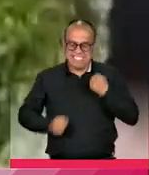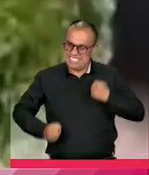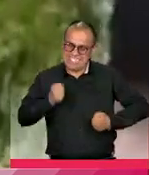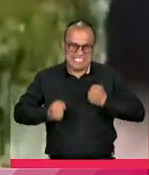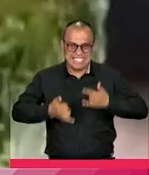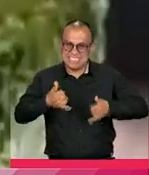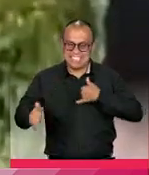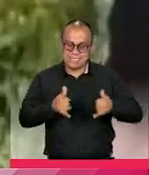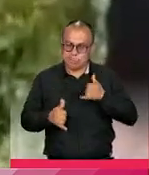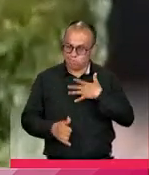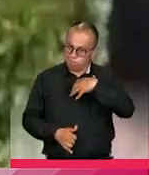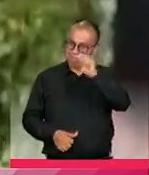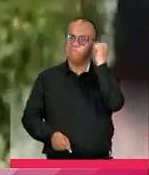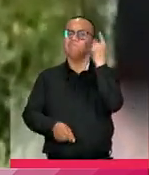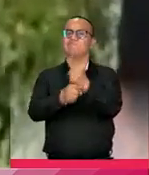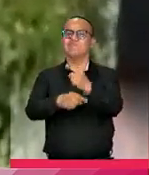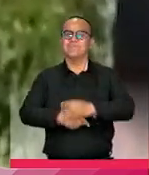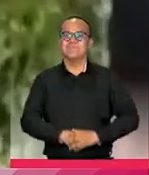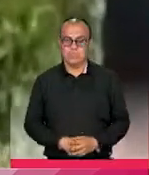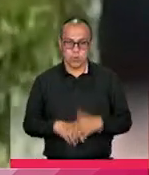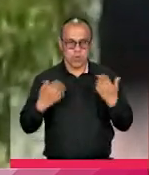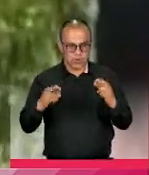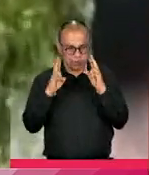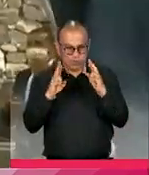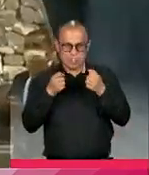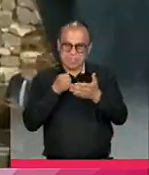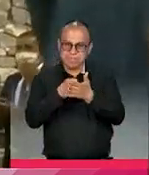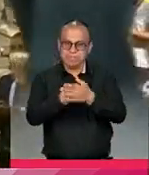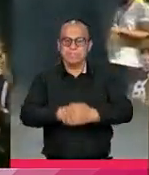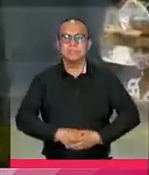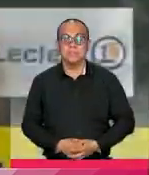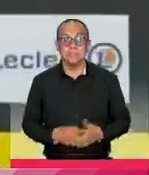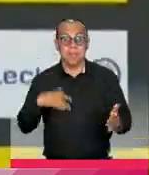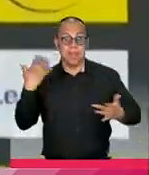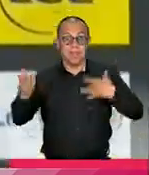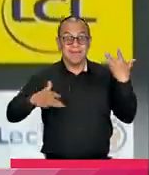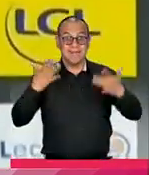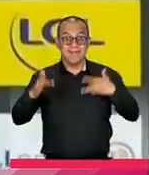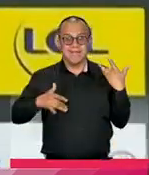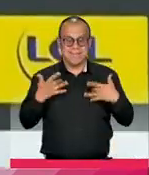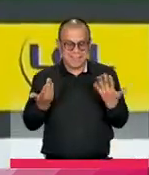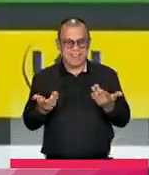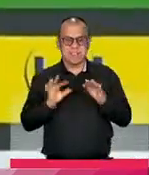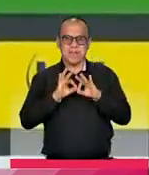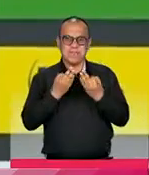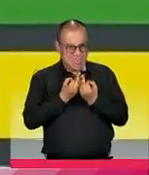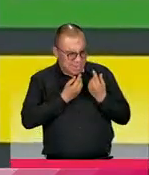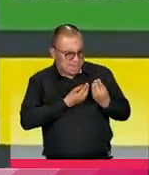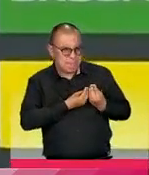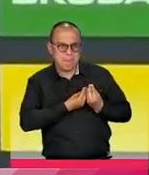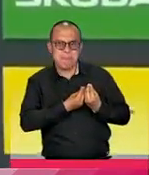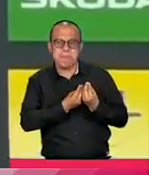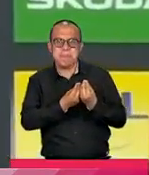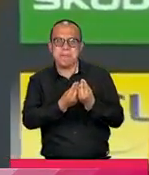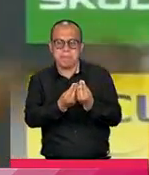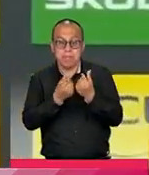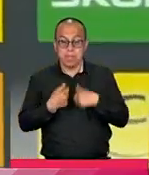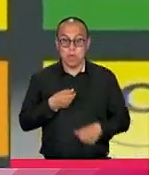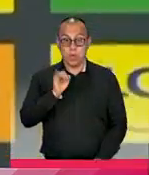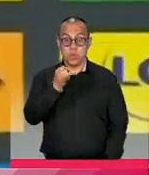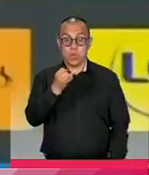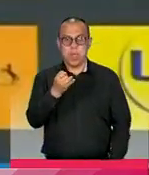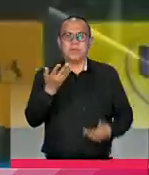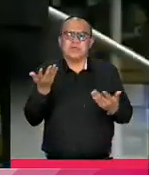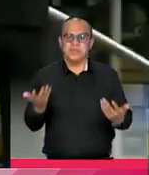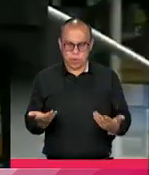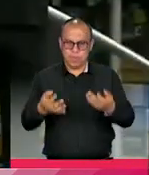se la lleva. Y sí, así fue. Hicimos mucha fuerza, ¿verdad que sí? La emoción de un momento que soñaron al lado de Daniel es inmensa y es que este jueves el